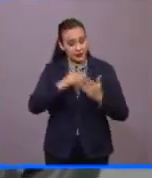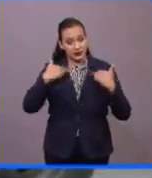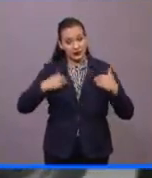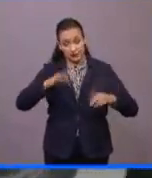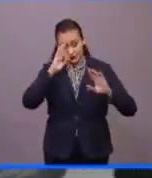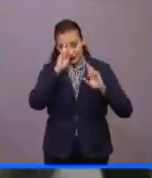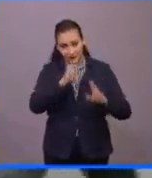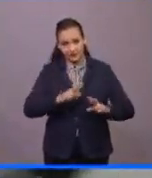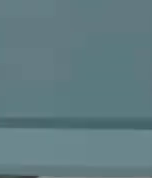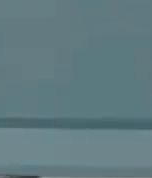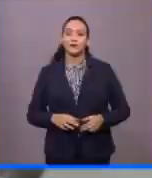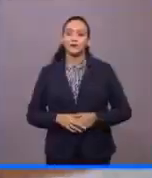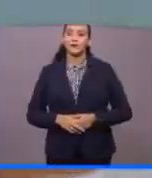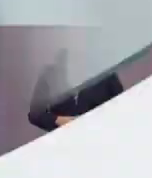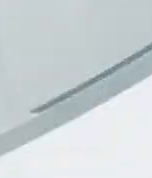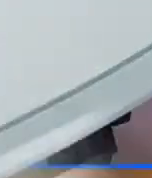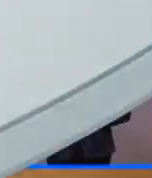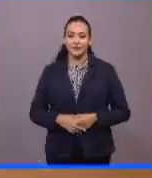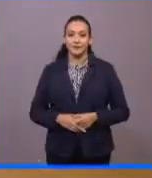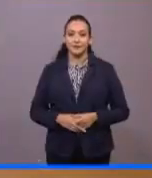humanos.